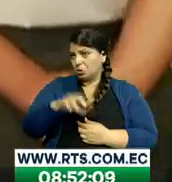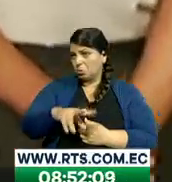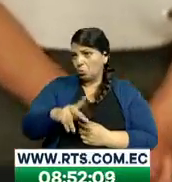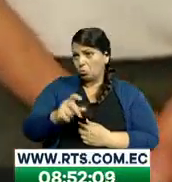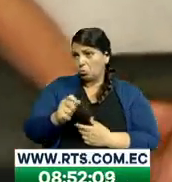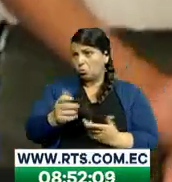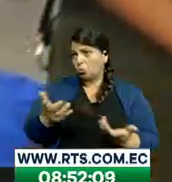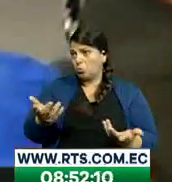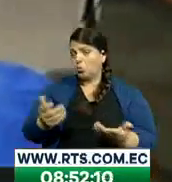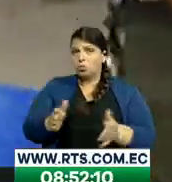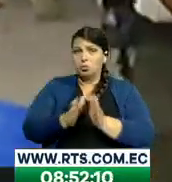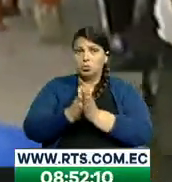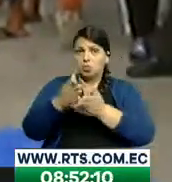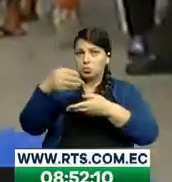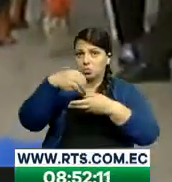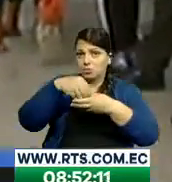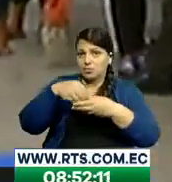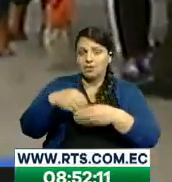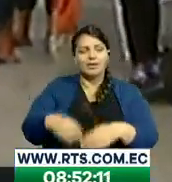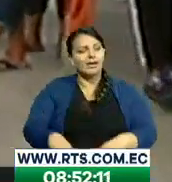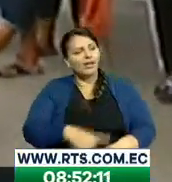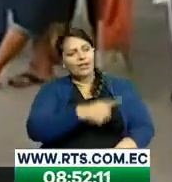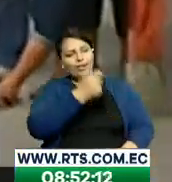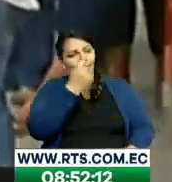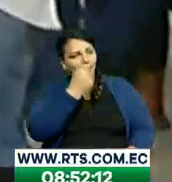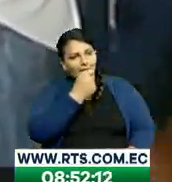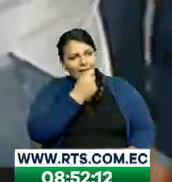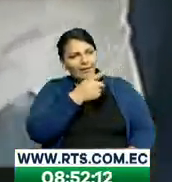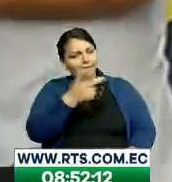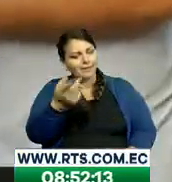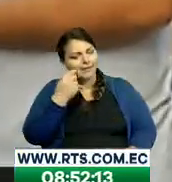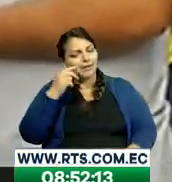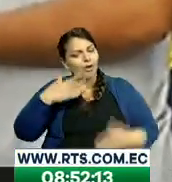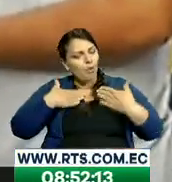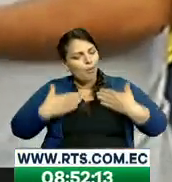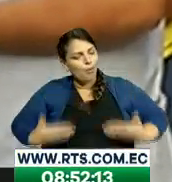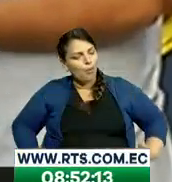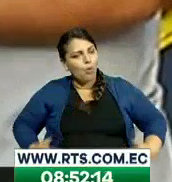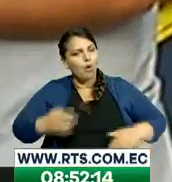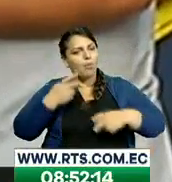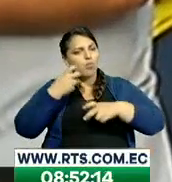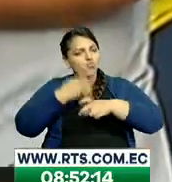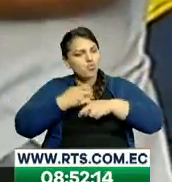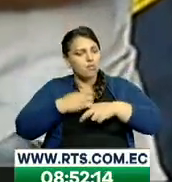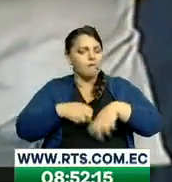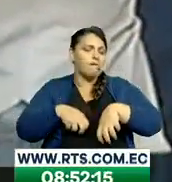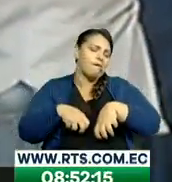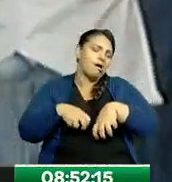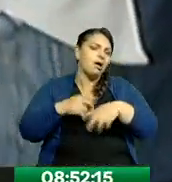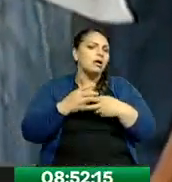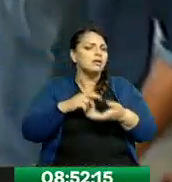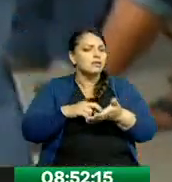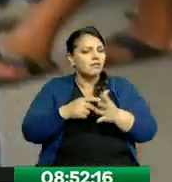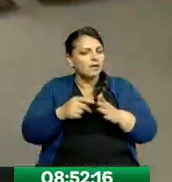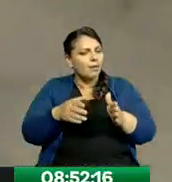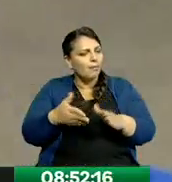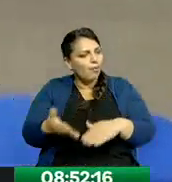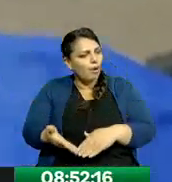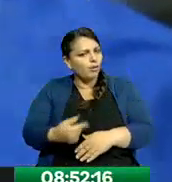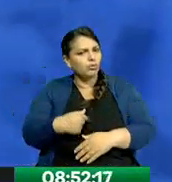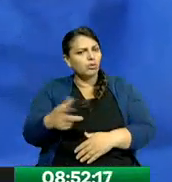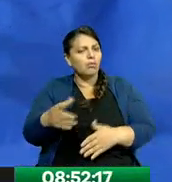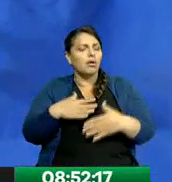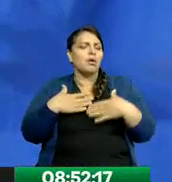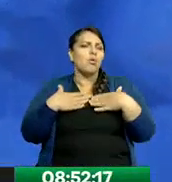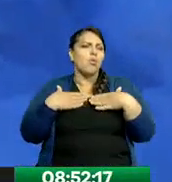pasar? Sí, pero lo que sí digo es que si está tieso, está muerto ya. Pero porque uno cuando se muere se entiesa ya. Listo, muchísimo. Sí, pero si está aguadito, está